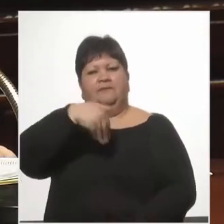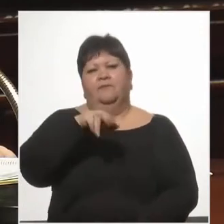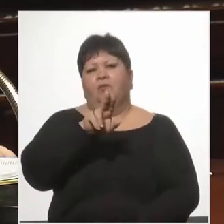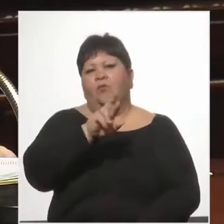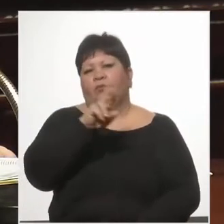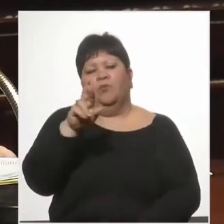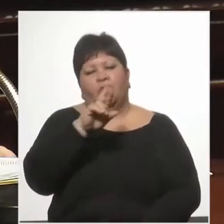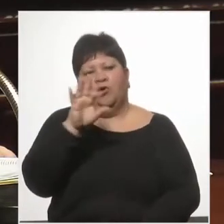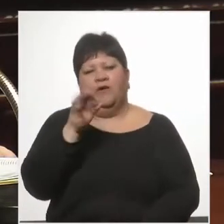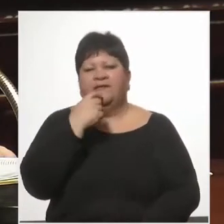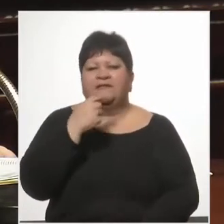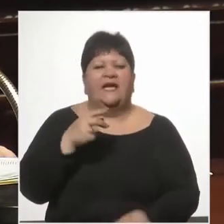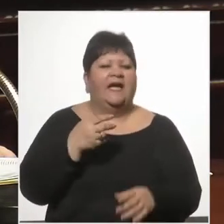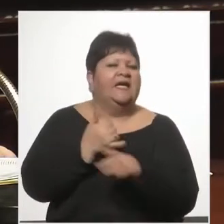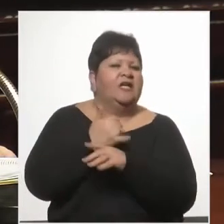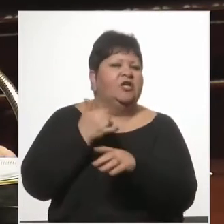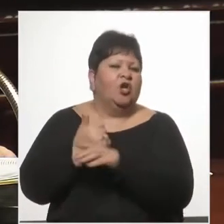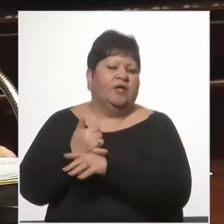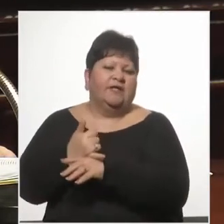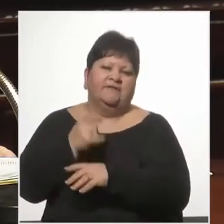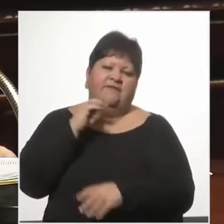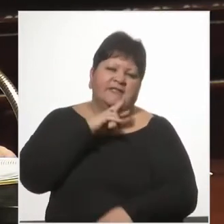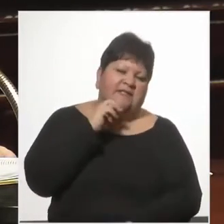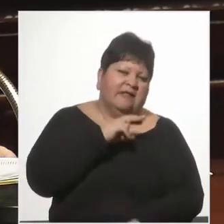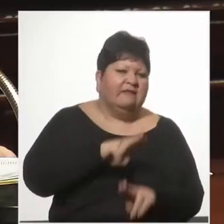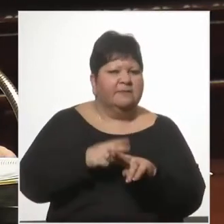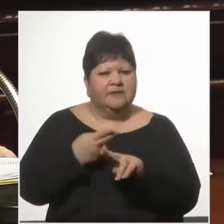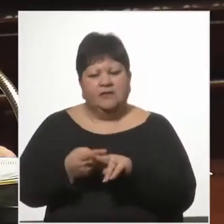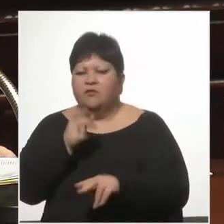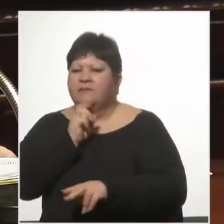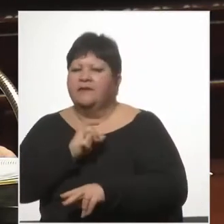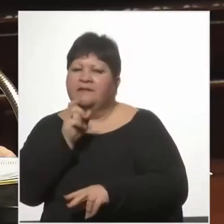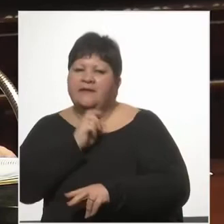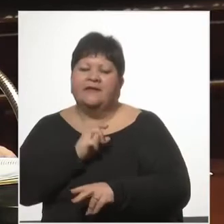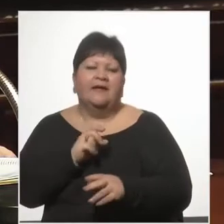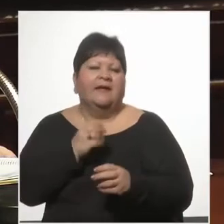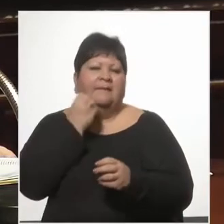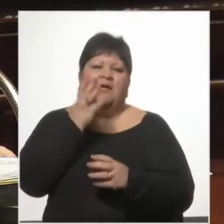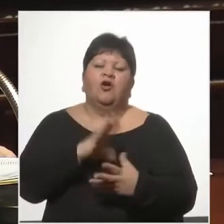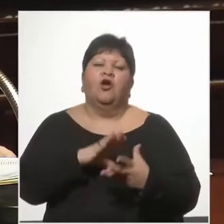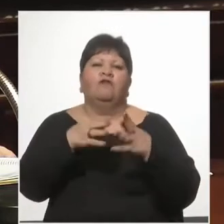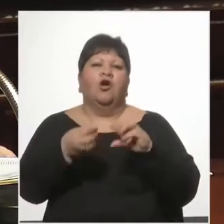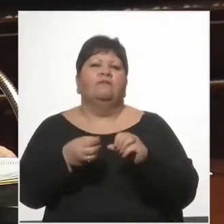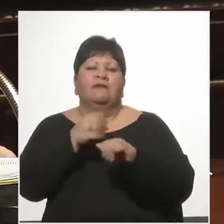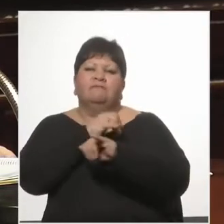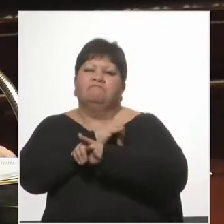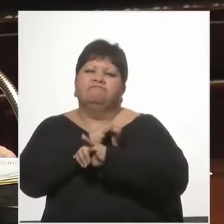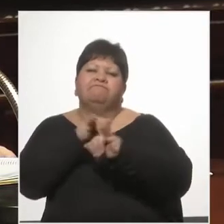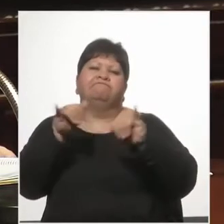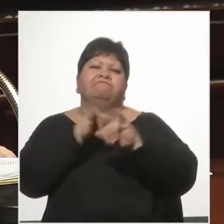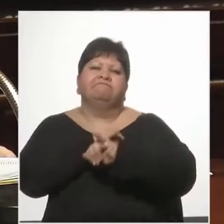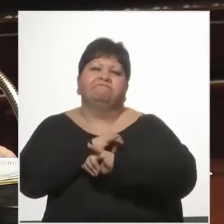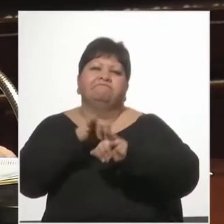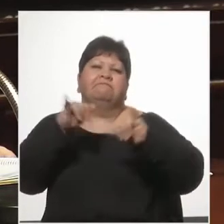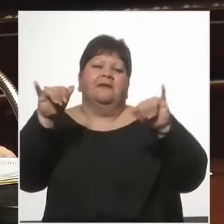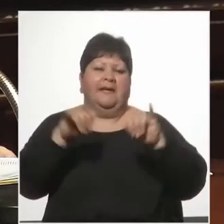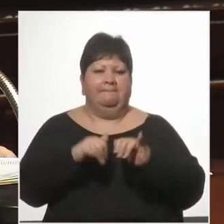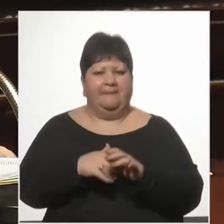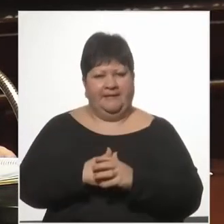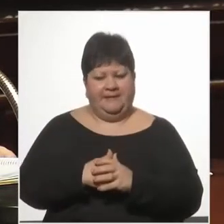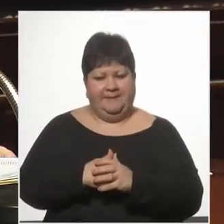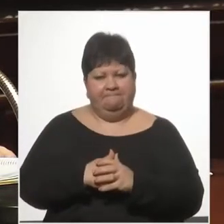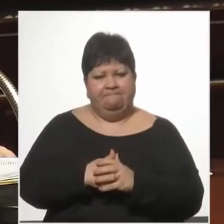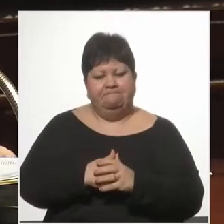y falsedades, repitiendo mentiras una y otra vez al mejor estilo de jefe de campaña Goebbels sobre los